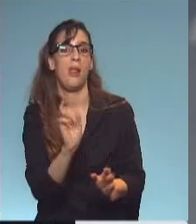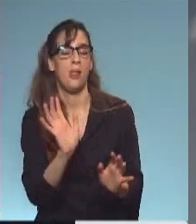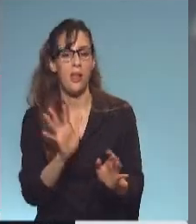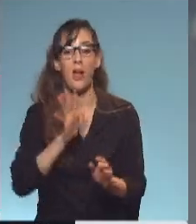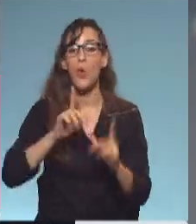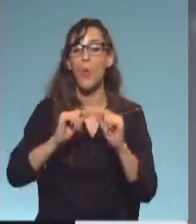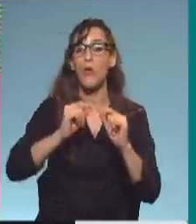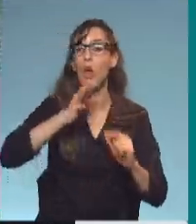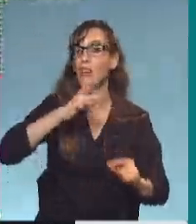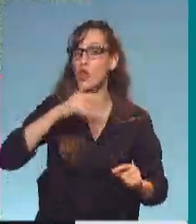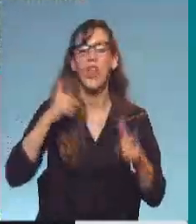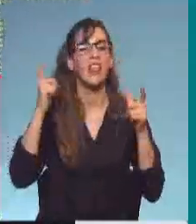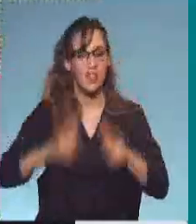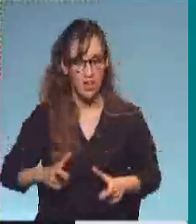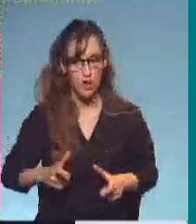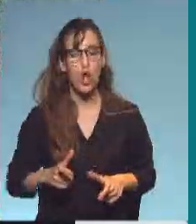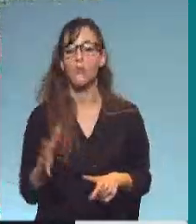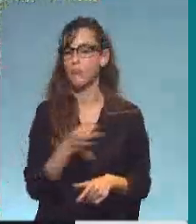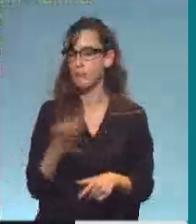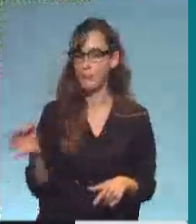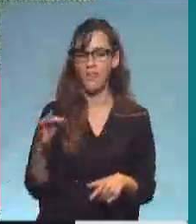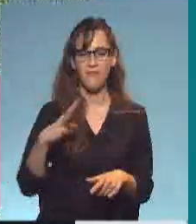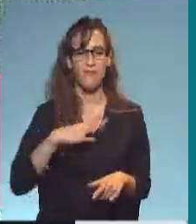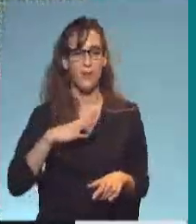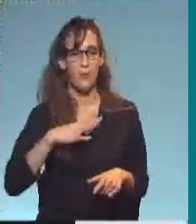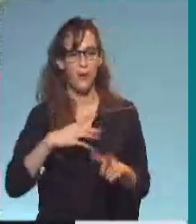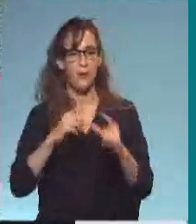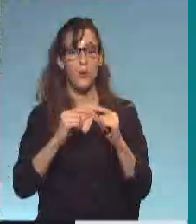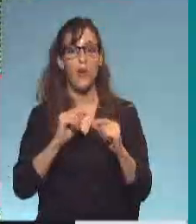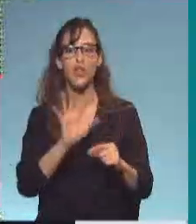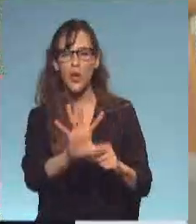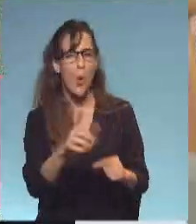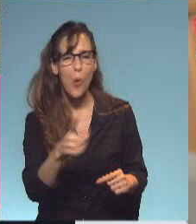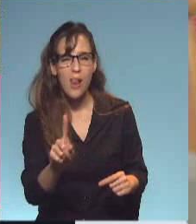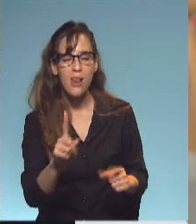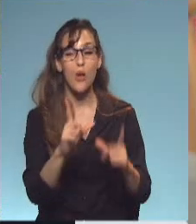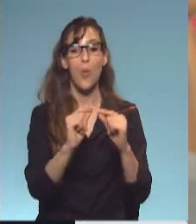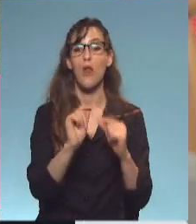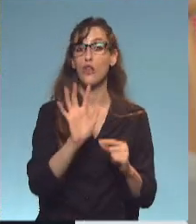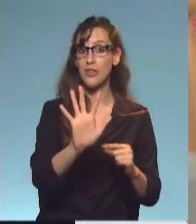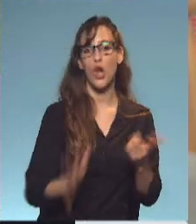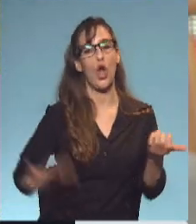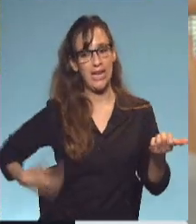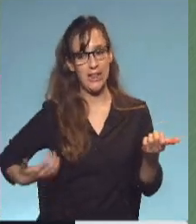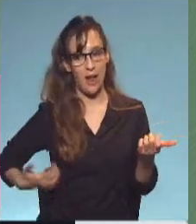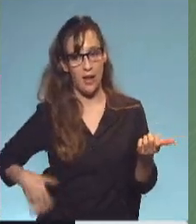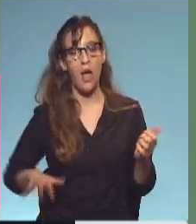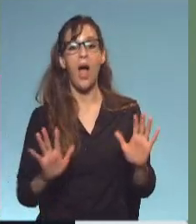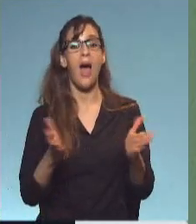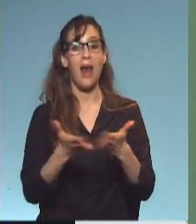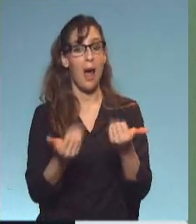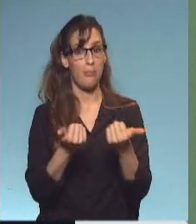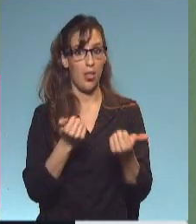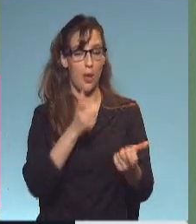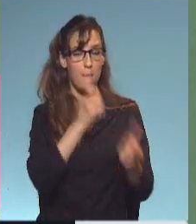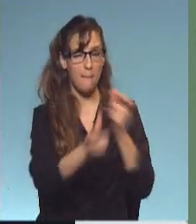era entonces última? Disco. Disco, perfecto. Y me falta la 5, que estoy... ¿La 5 cuál era? La 5 es guitarra. Ah, aquí la, las digo rápido. La 5